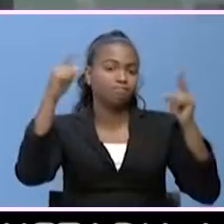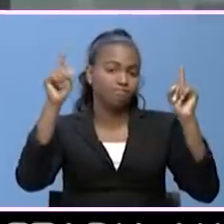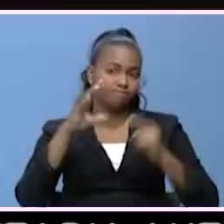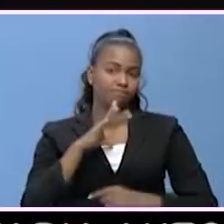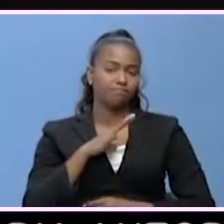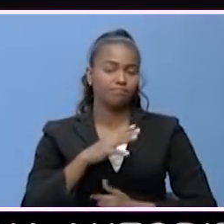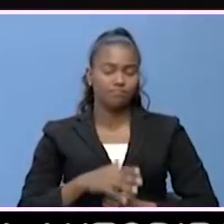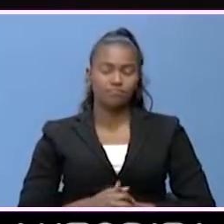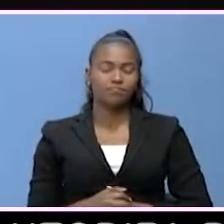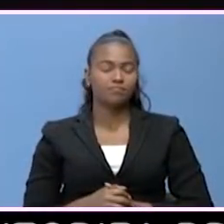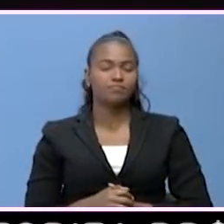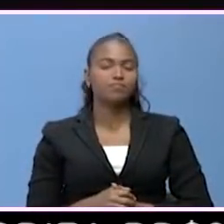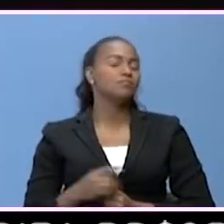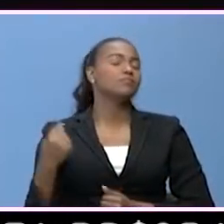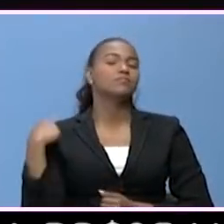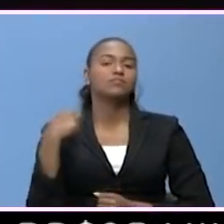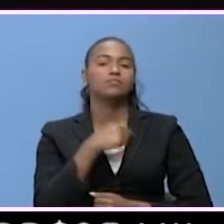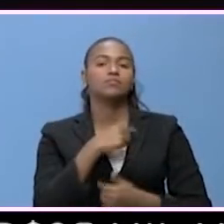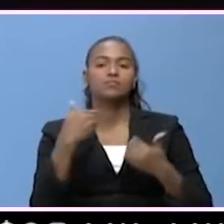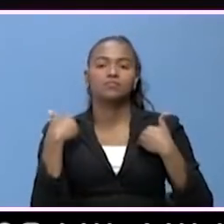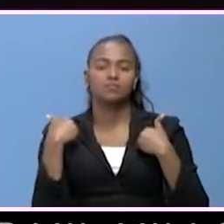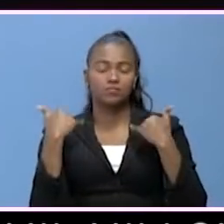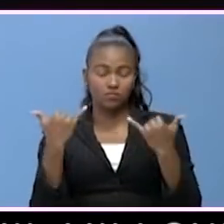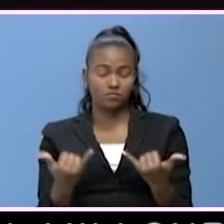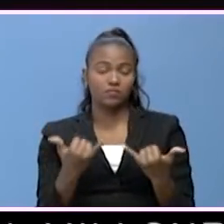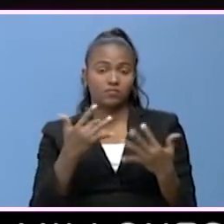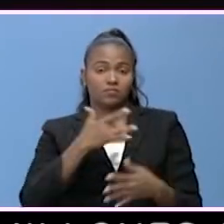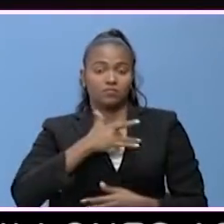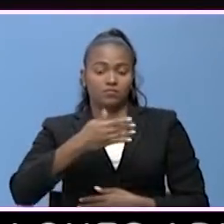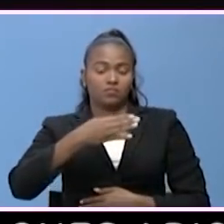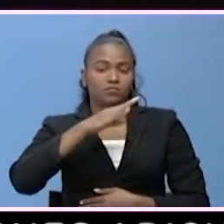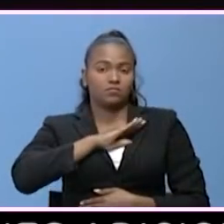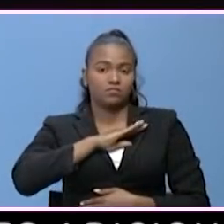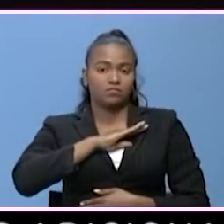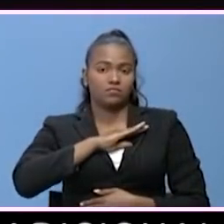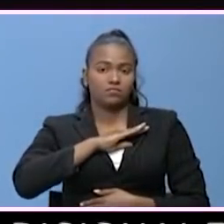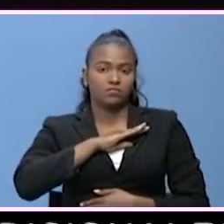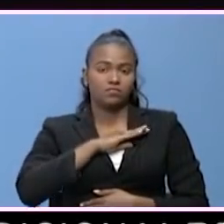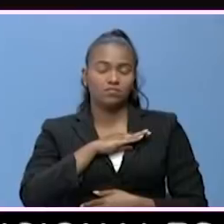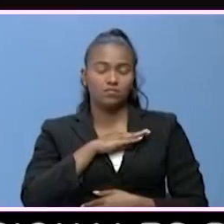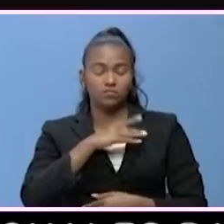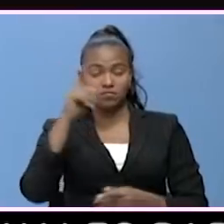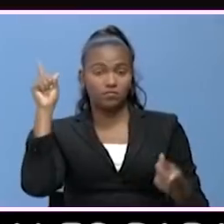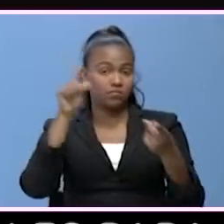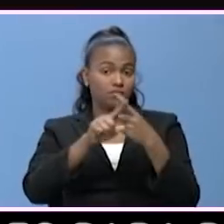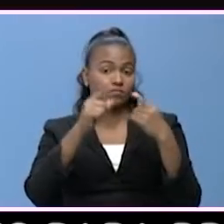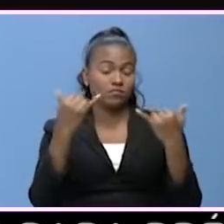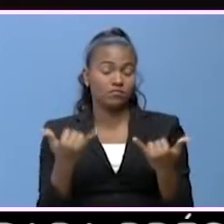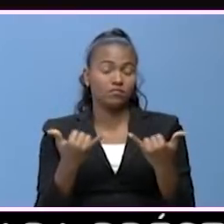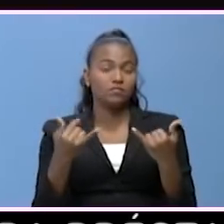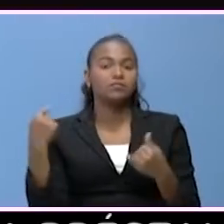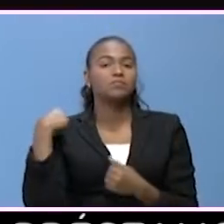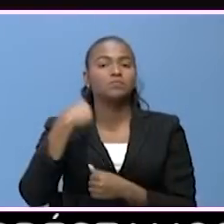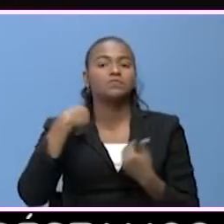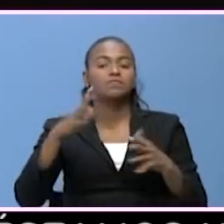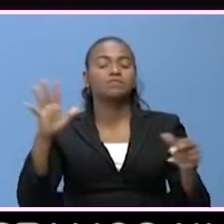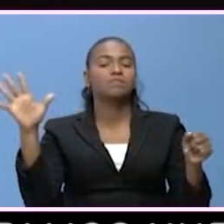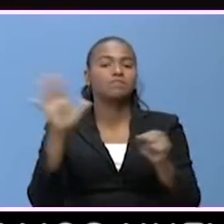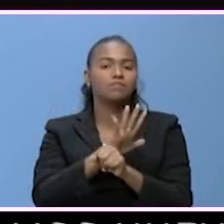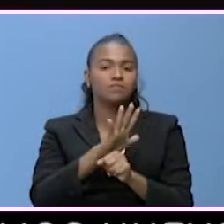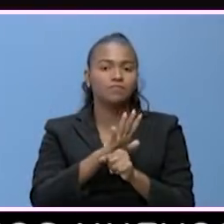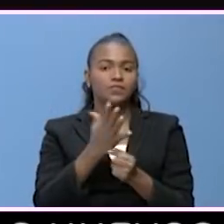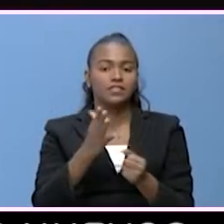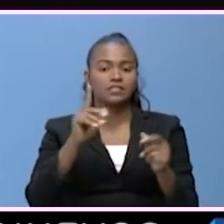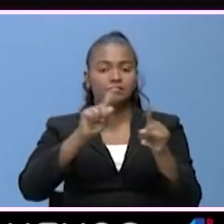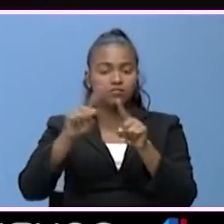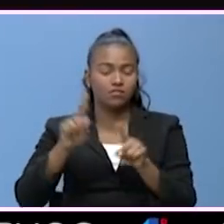satisfactoriamente. Estamos muy satisfechos de la marcha del proceso. Hasta ahora hemos completado sin